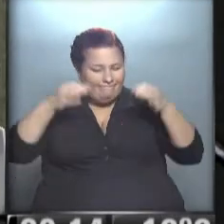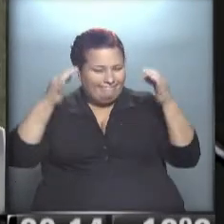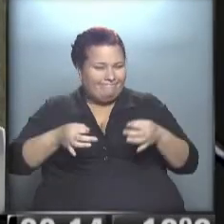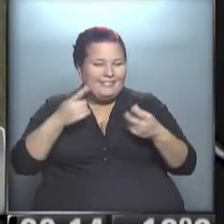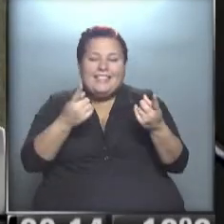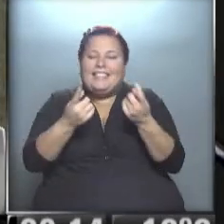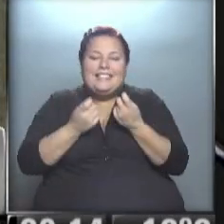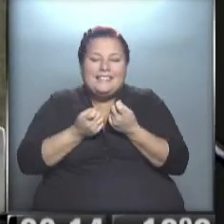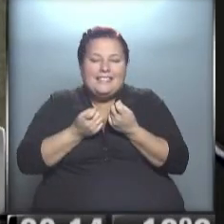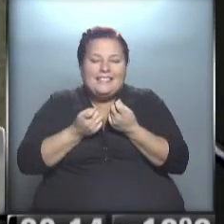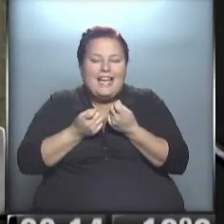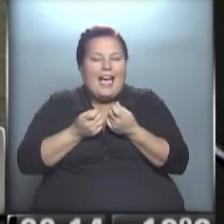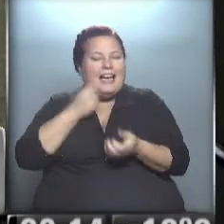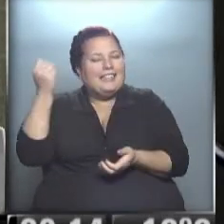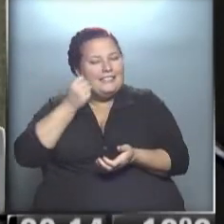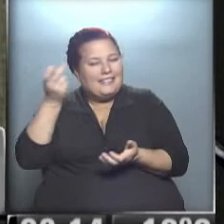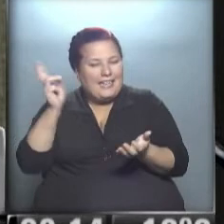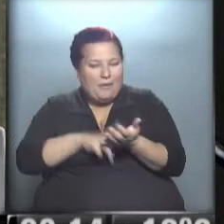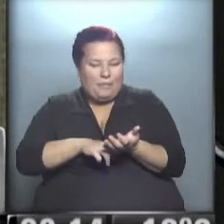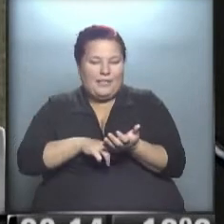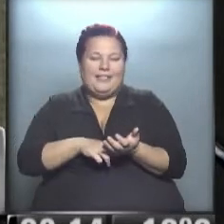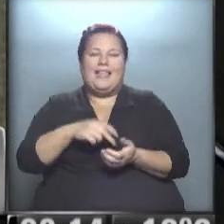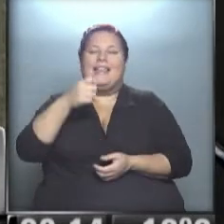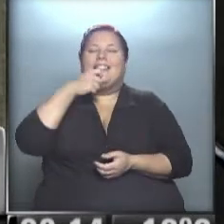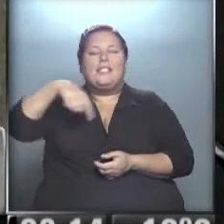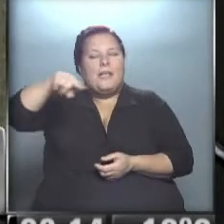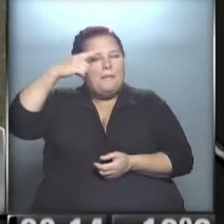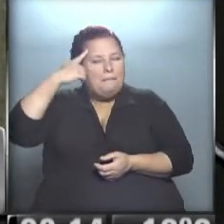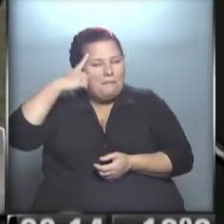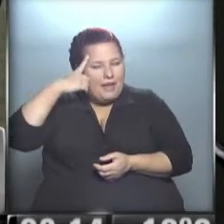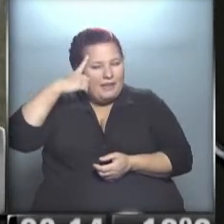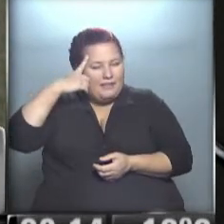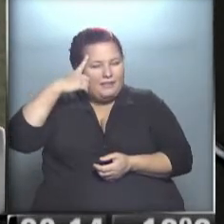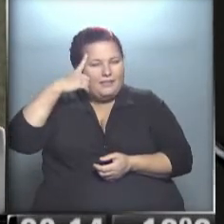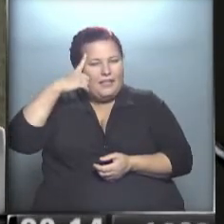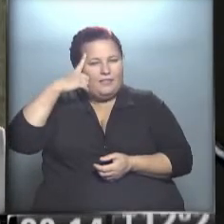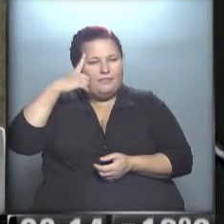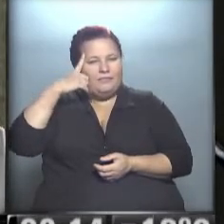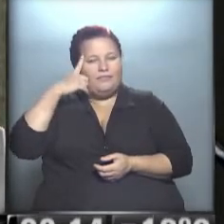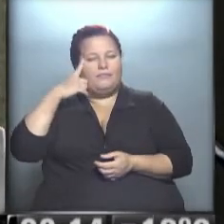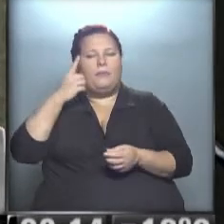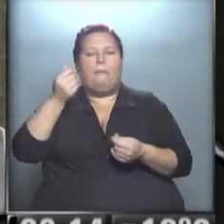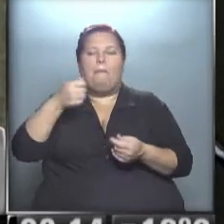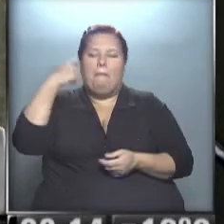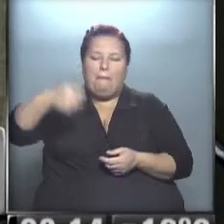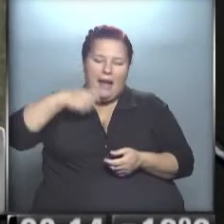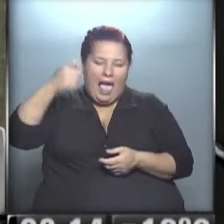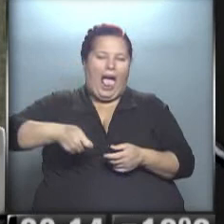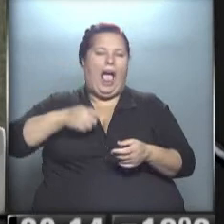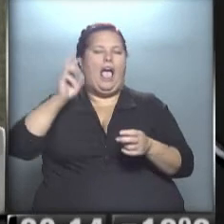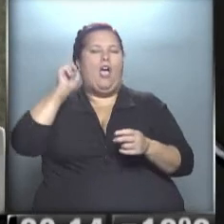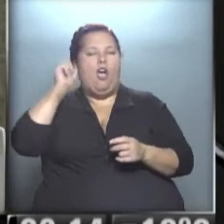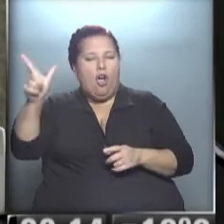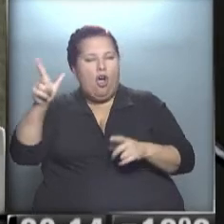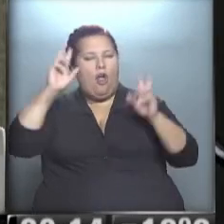necesario remarcar que si uno toma en consideración y todo el financiamiento y la ejecución del